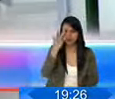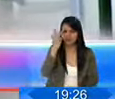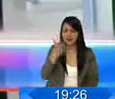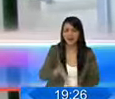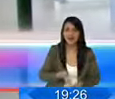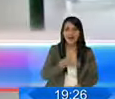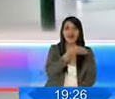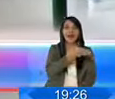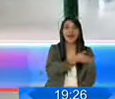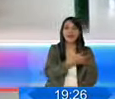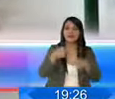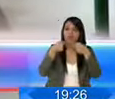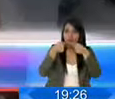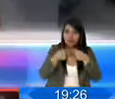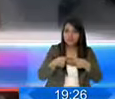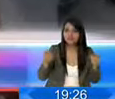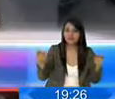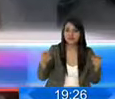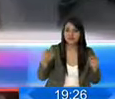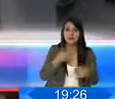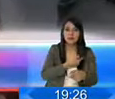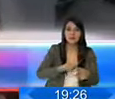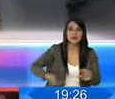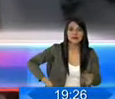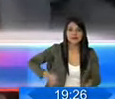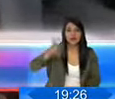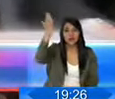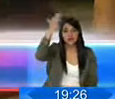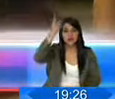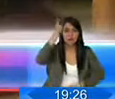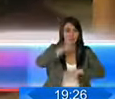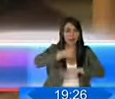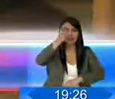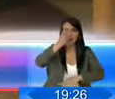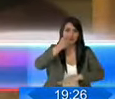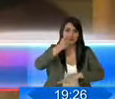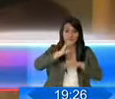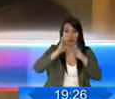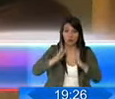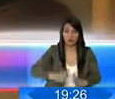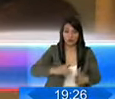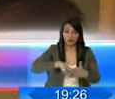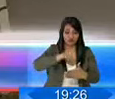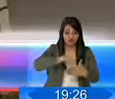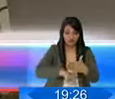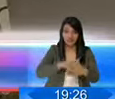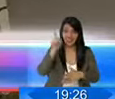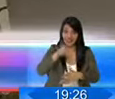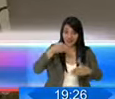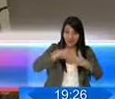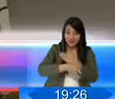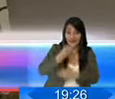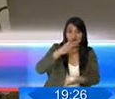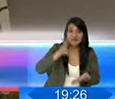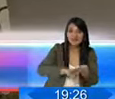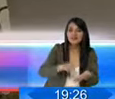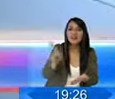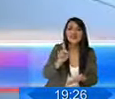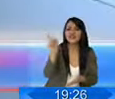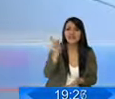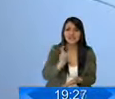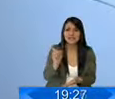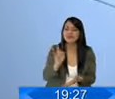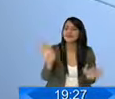noticia en la que se señala que, por decreto del presidente estadounidense Donald Trump, los ecuatorianos ya no necesitarían visa para viajar a este